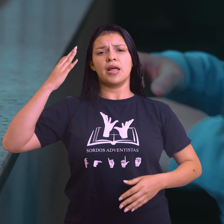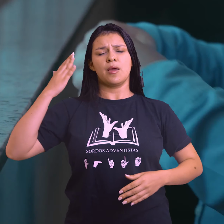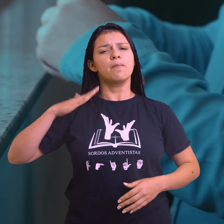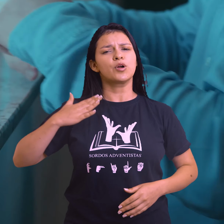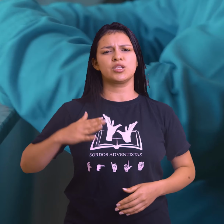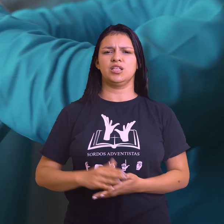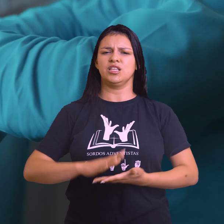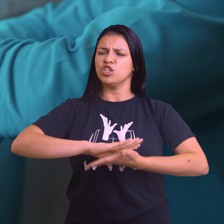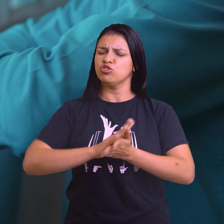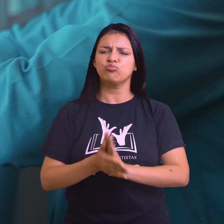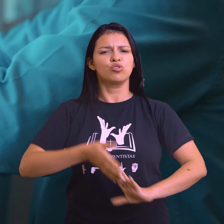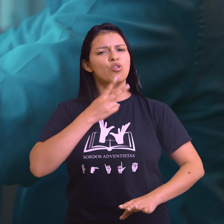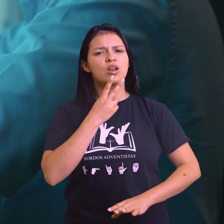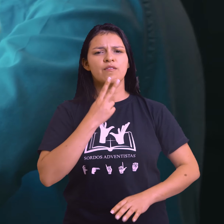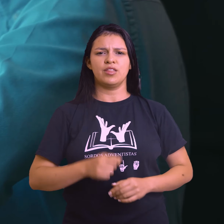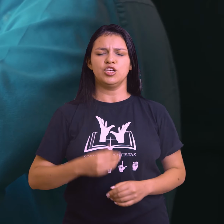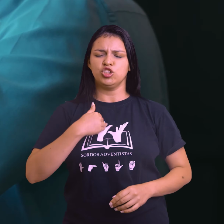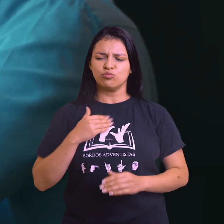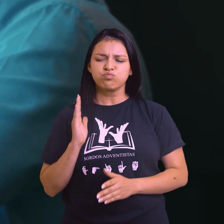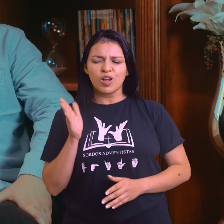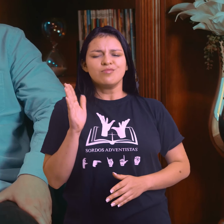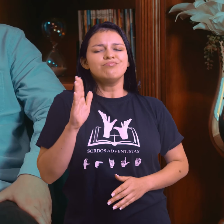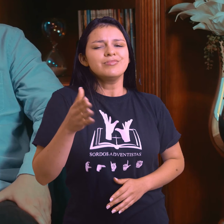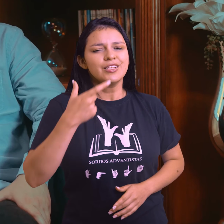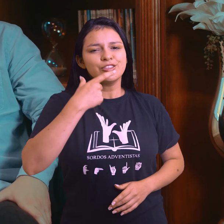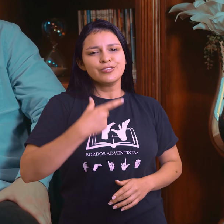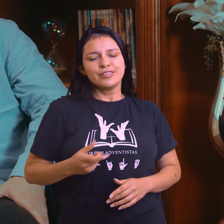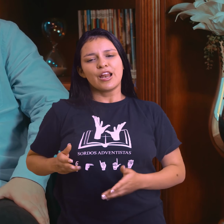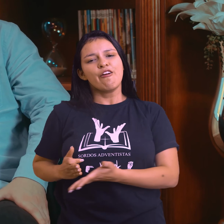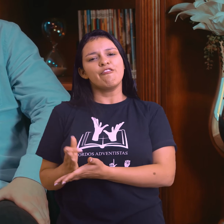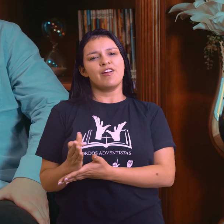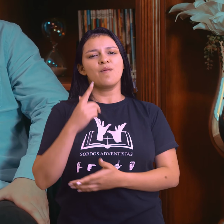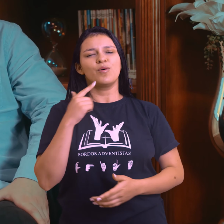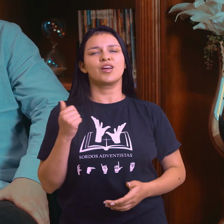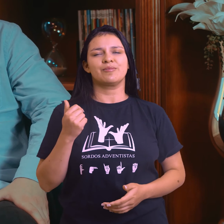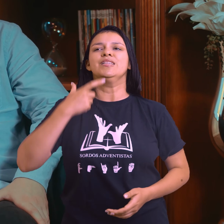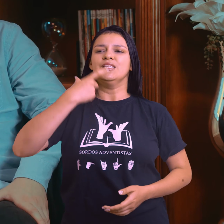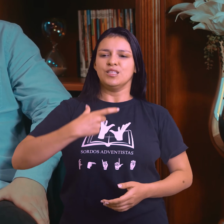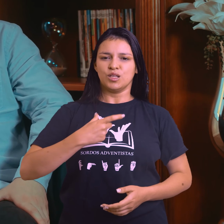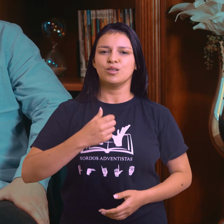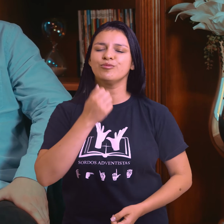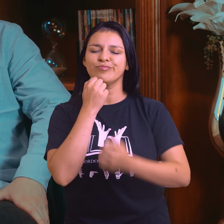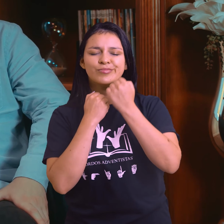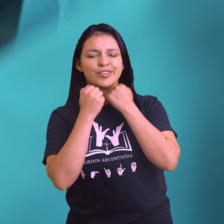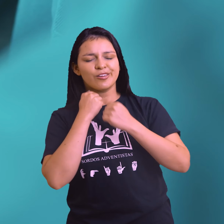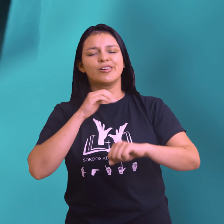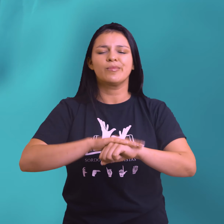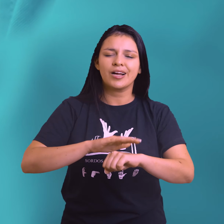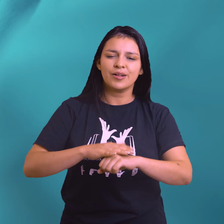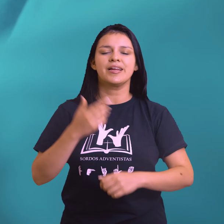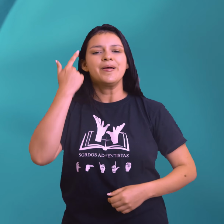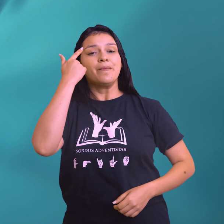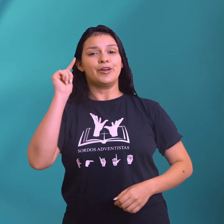en todos los aspectos he intentado ser fiel, porque somos imperfectos, pero he intentado en todo, en cada detalle,